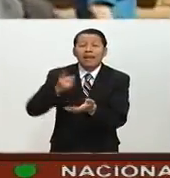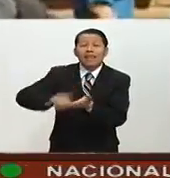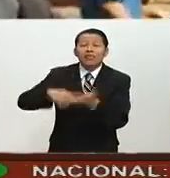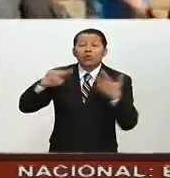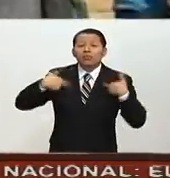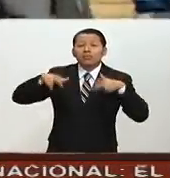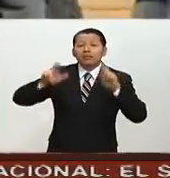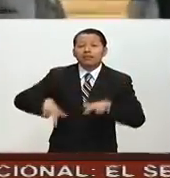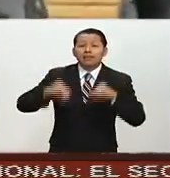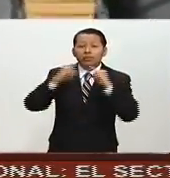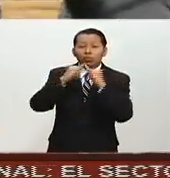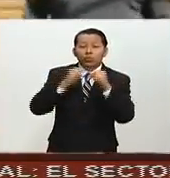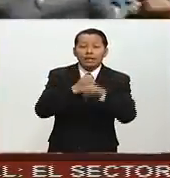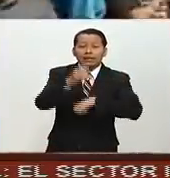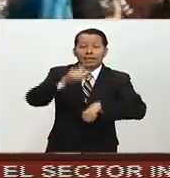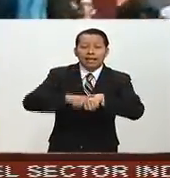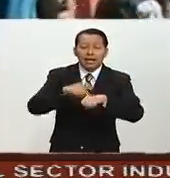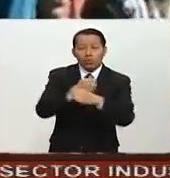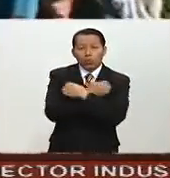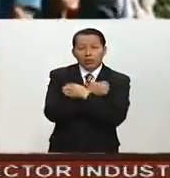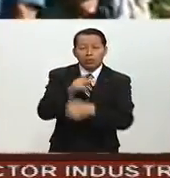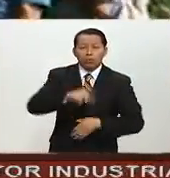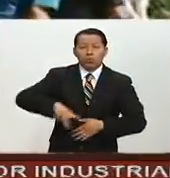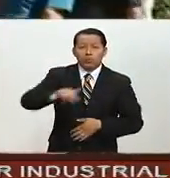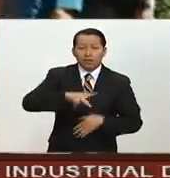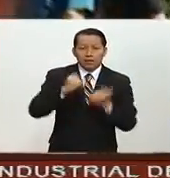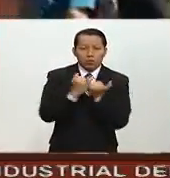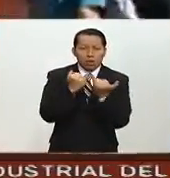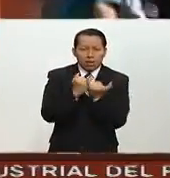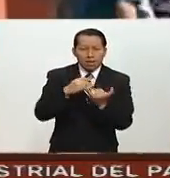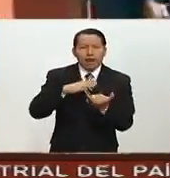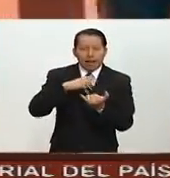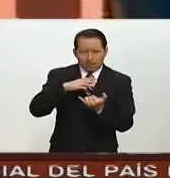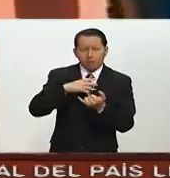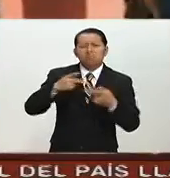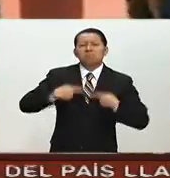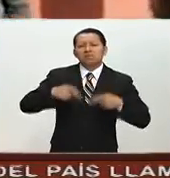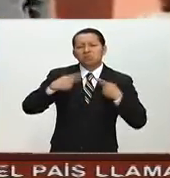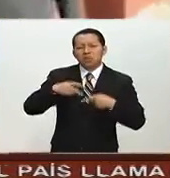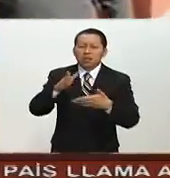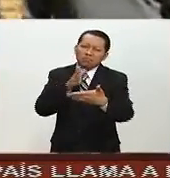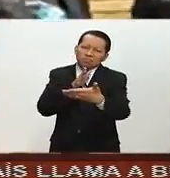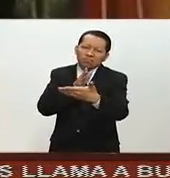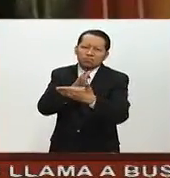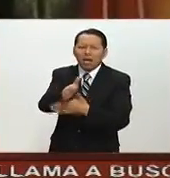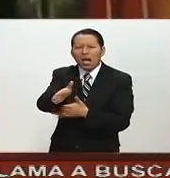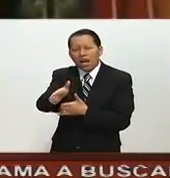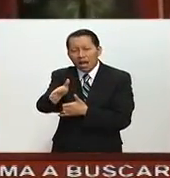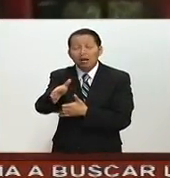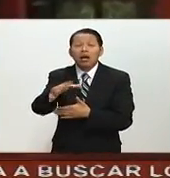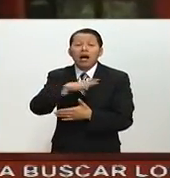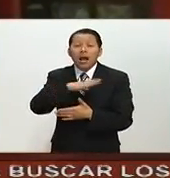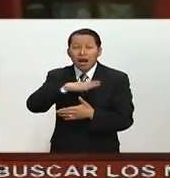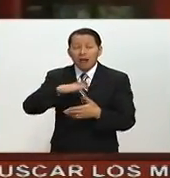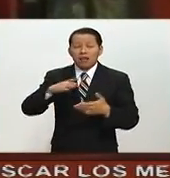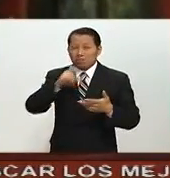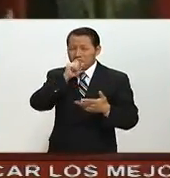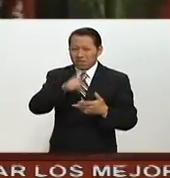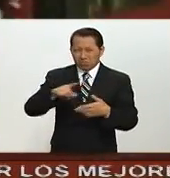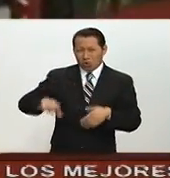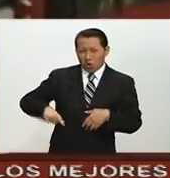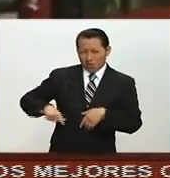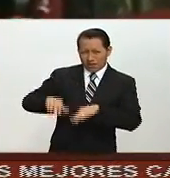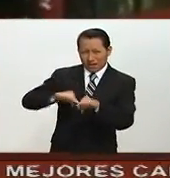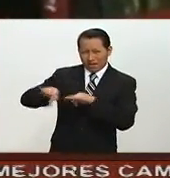del Instituto Estatal de Educación Pública. Los manifestantes irrumpieron en este inmueble, sacando por la fuerza a los funcionarios del